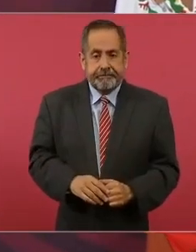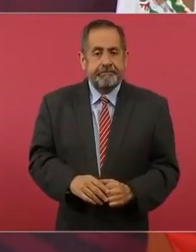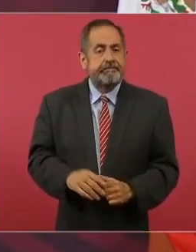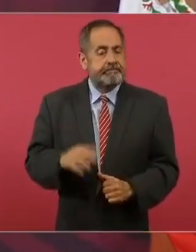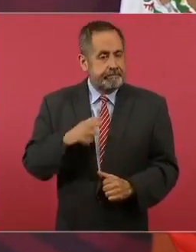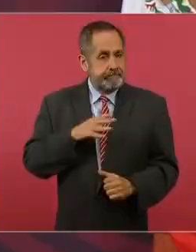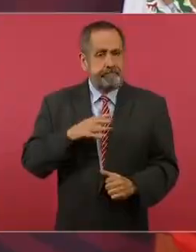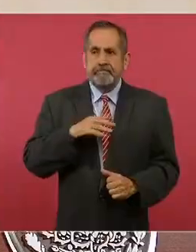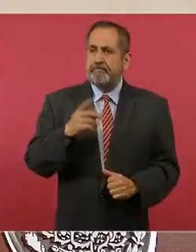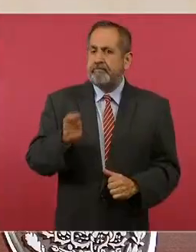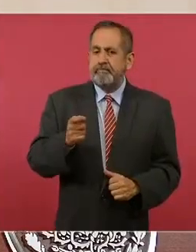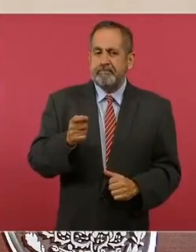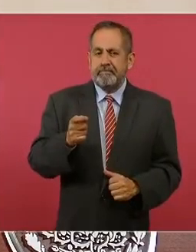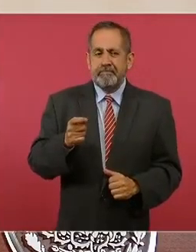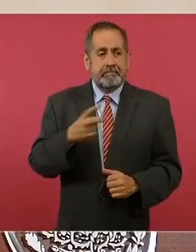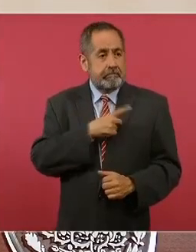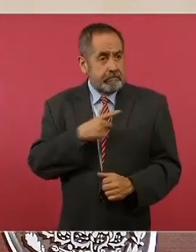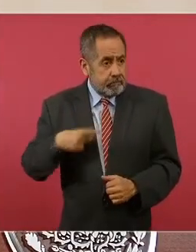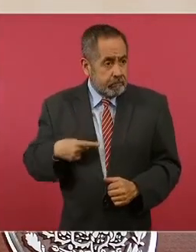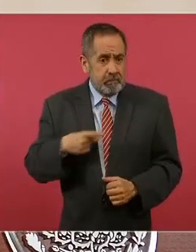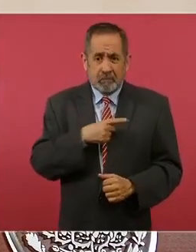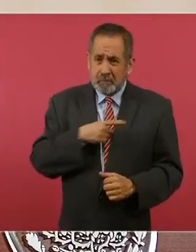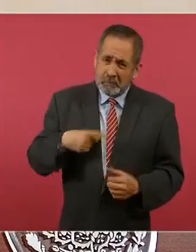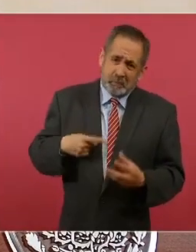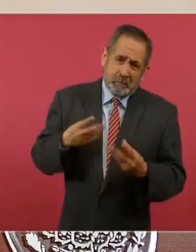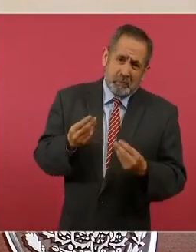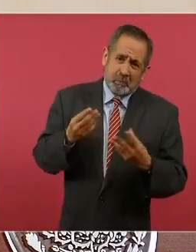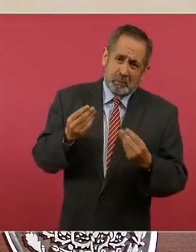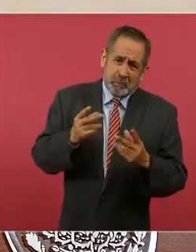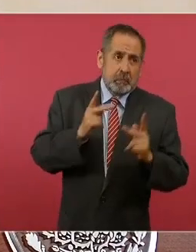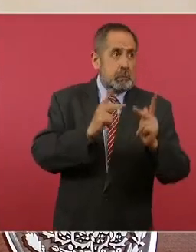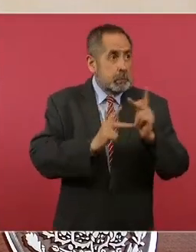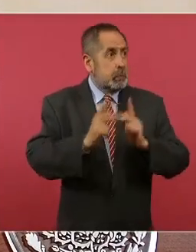hubo mucho endeudamiento, incluso